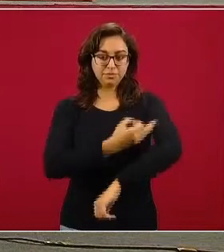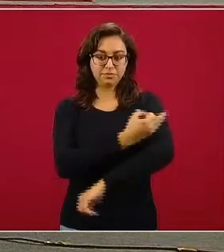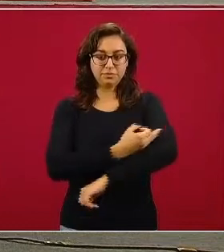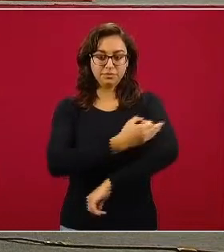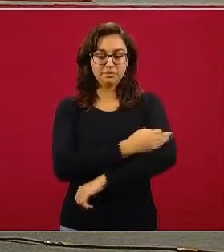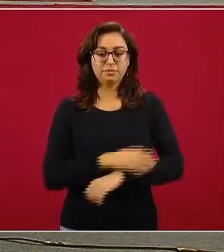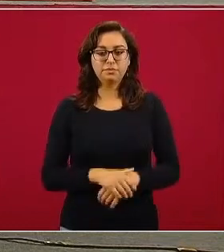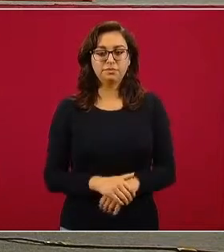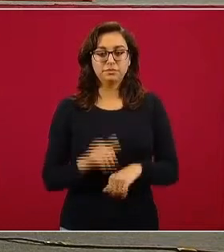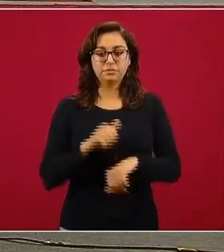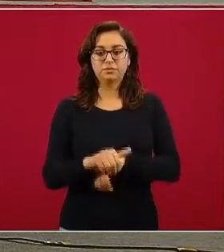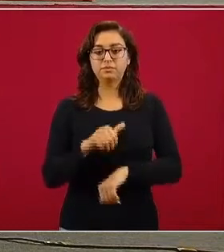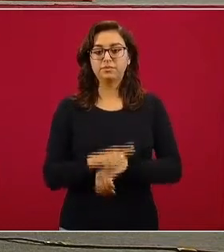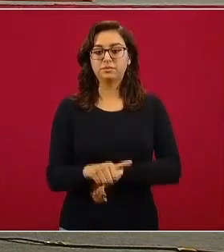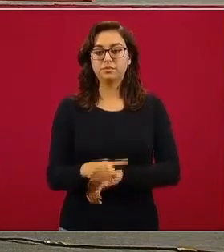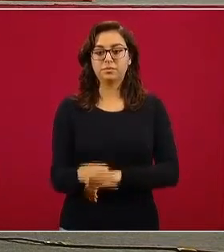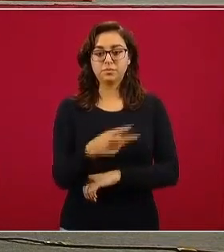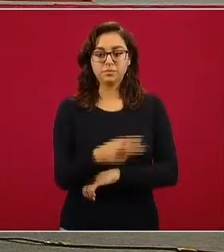ya la número